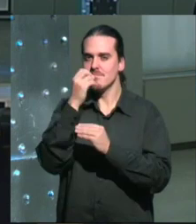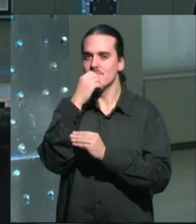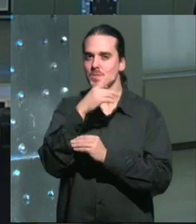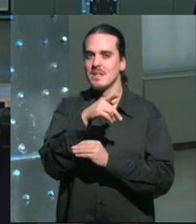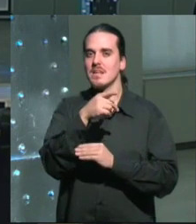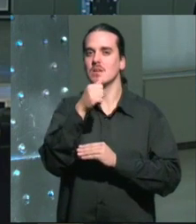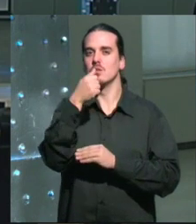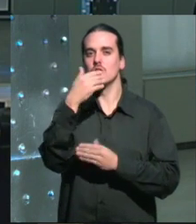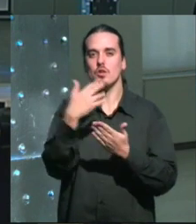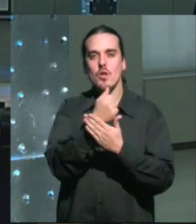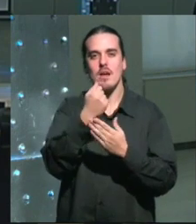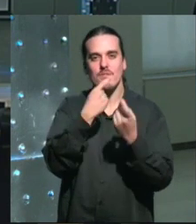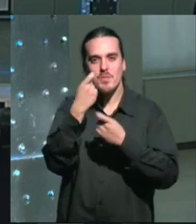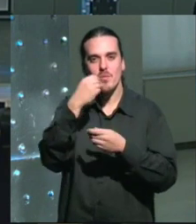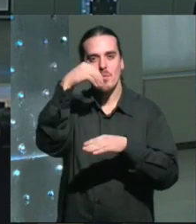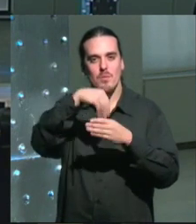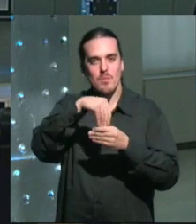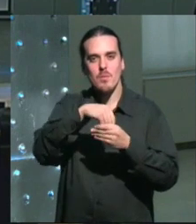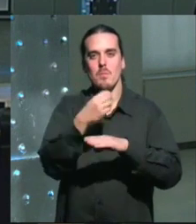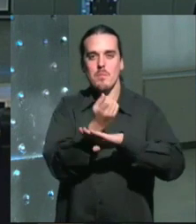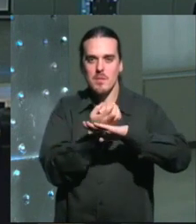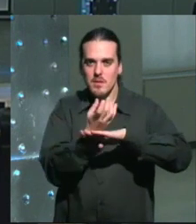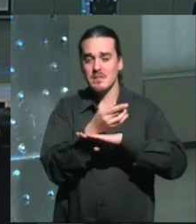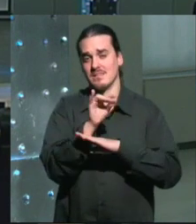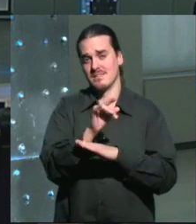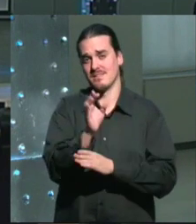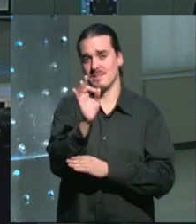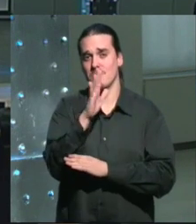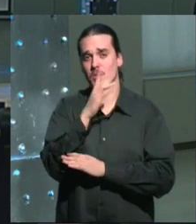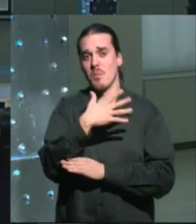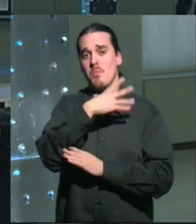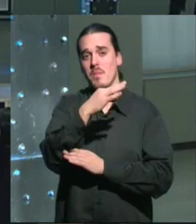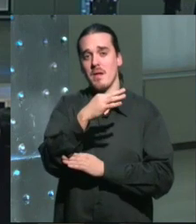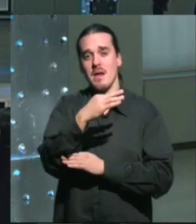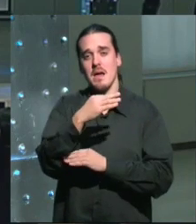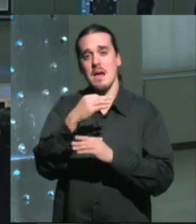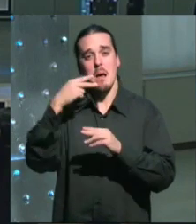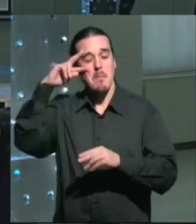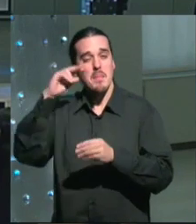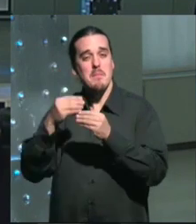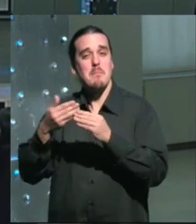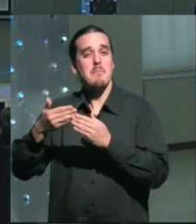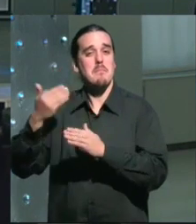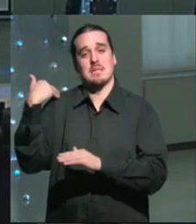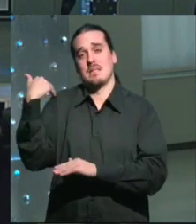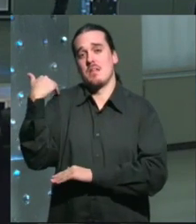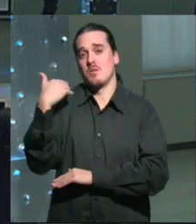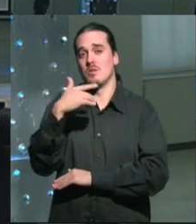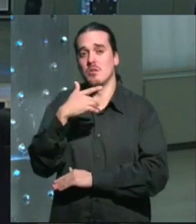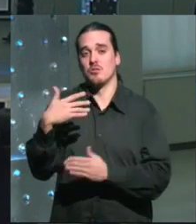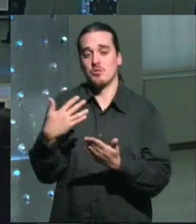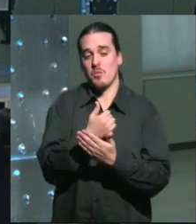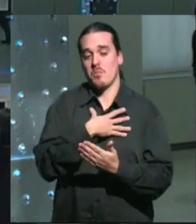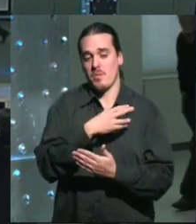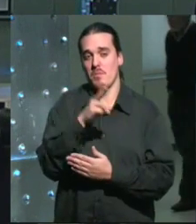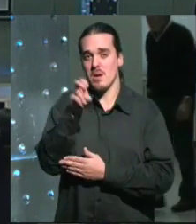datos. En primer lugar, porque efectivamente puedes nutrirla de experiencias pasadas para tomar decisiones y sobre la cual crear luego tu propia base de